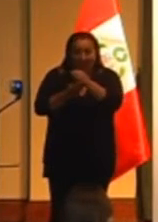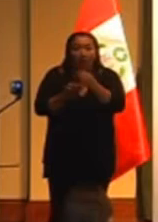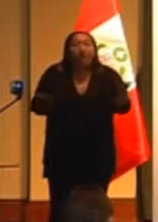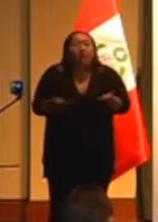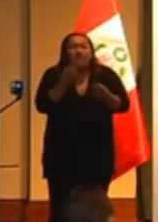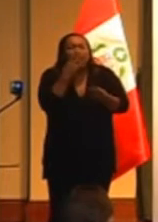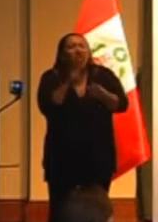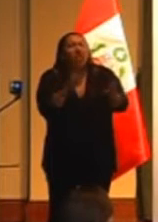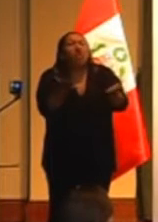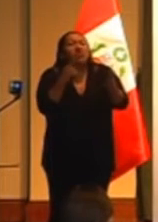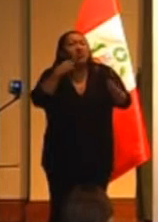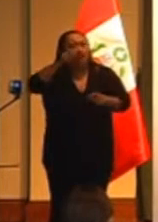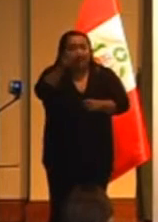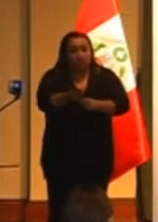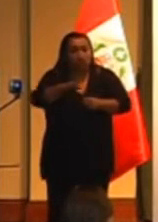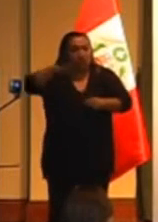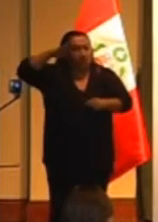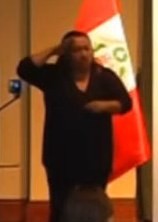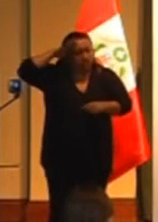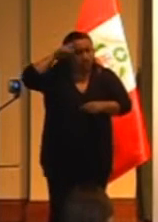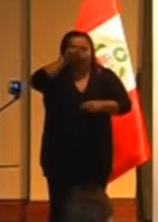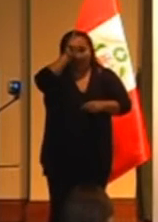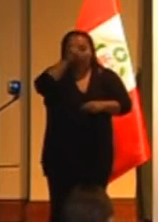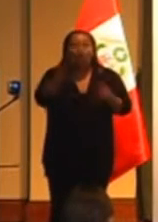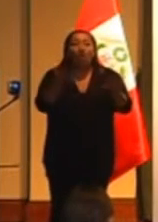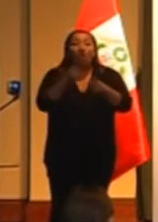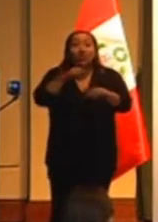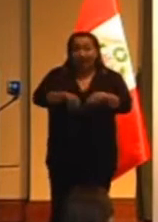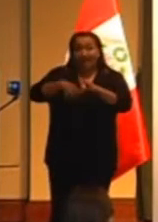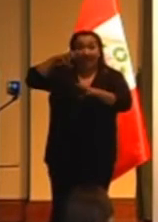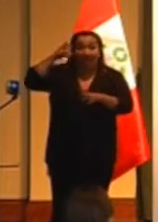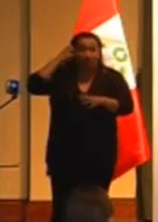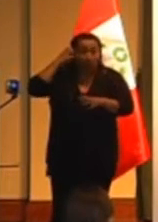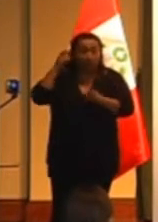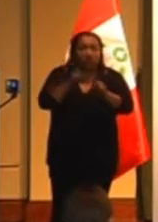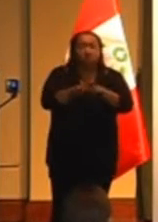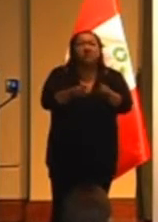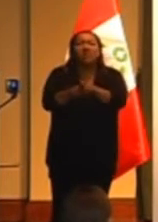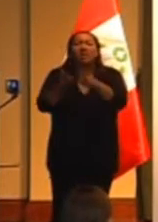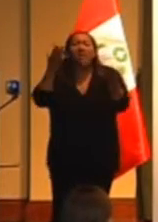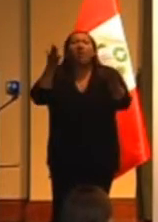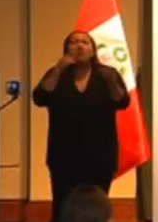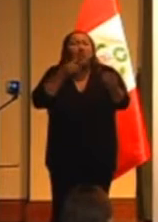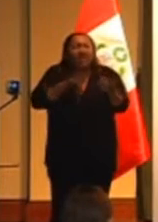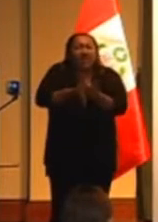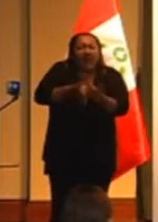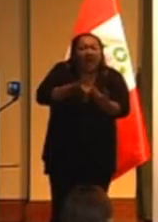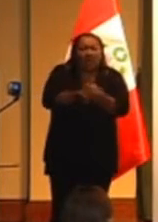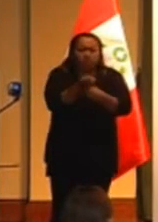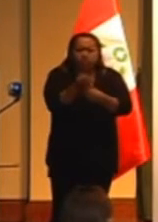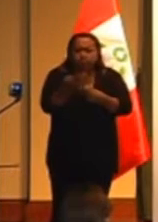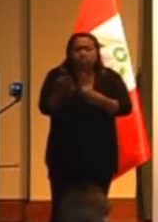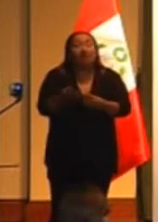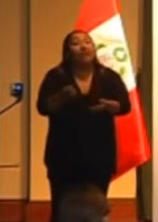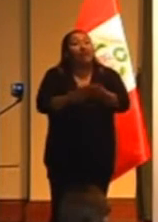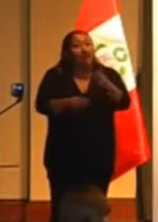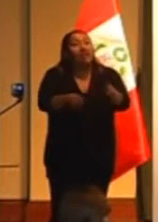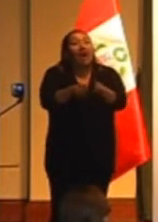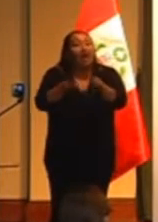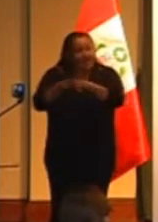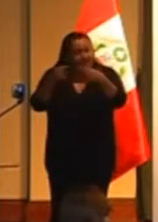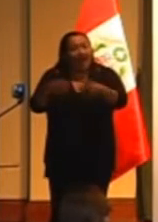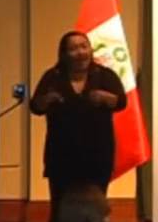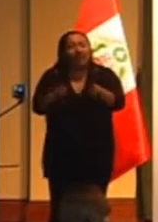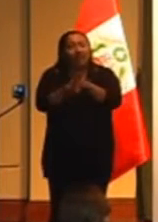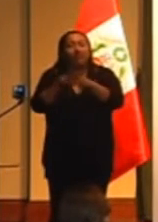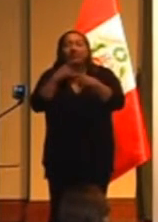están los policías nacionales que están en el distrito, de saber cómo está el tránsito, etcétera, que también ya venimos utilizando